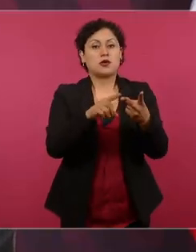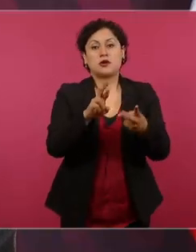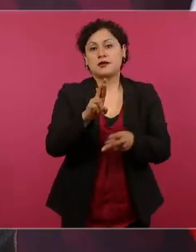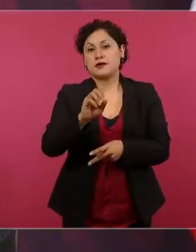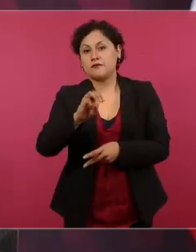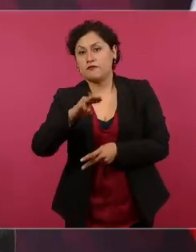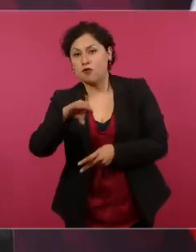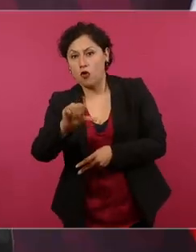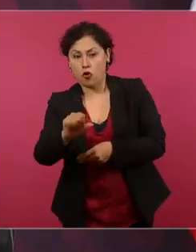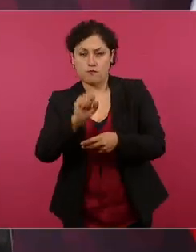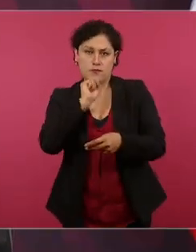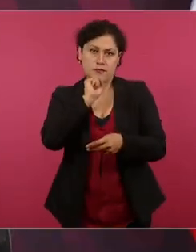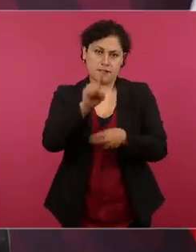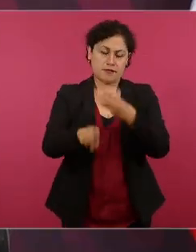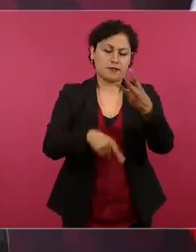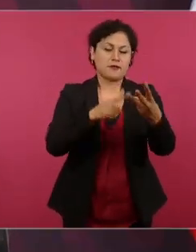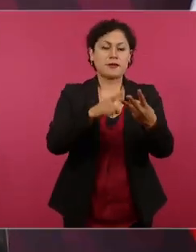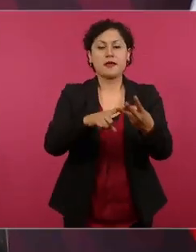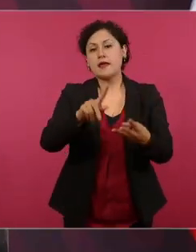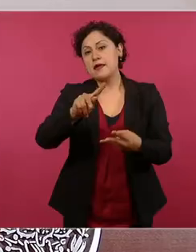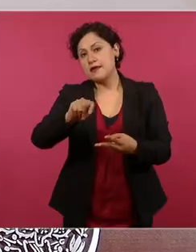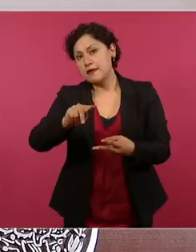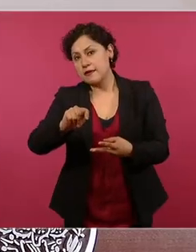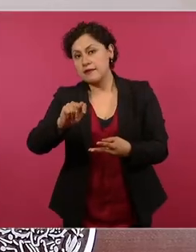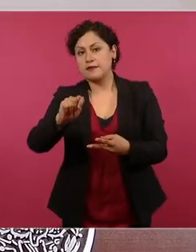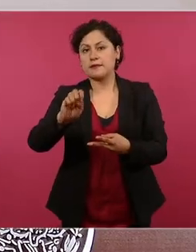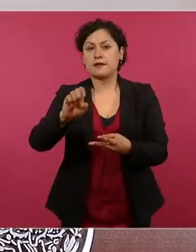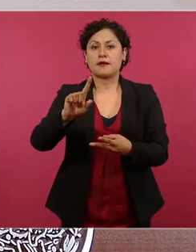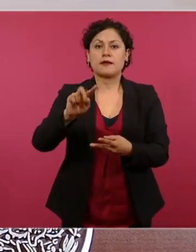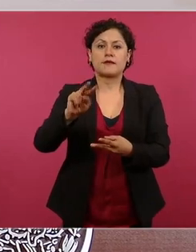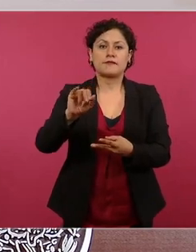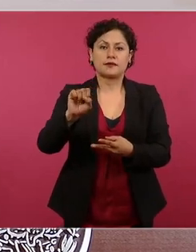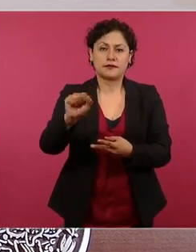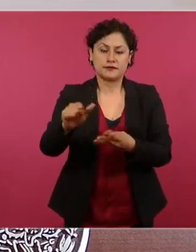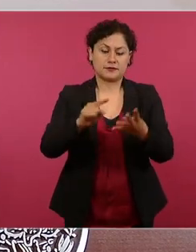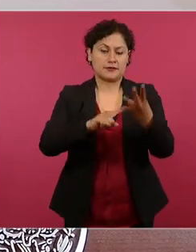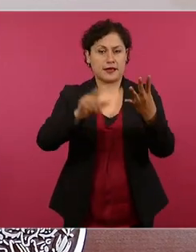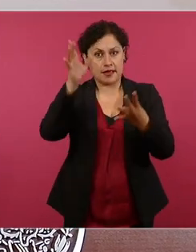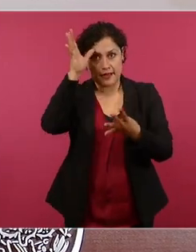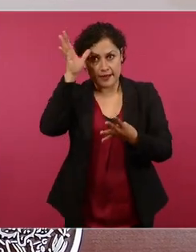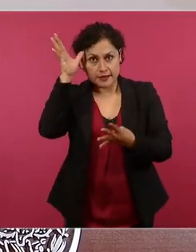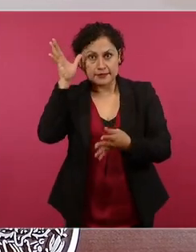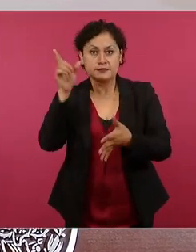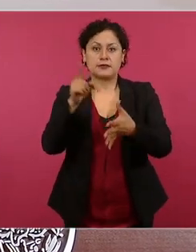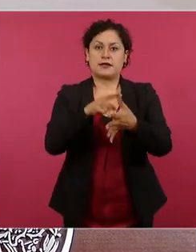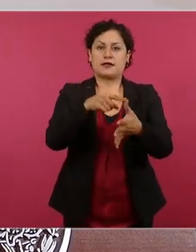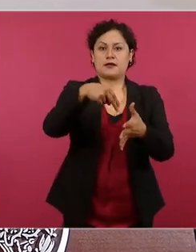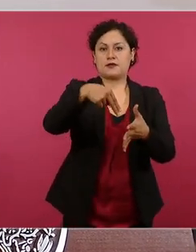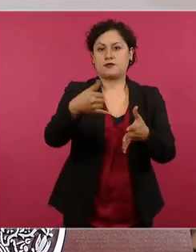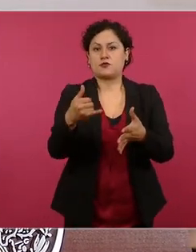Azteca, no, el New York Times y hasta los premian.